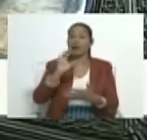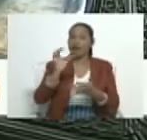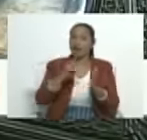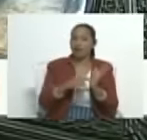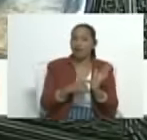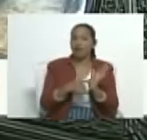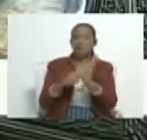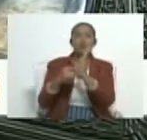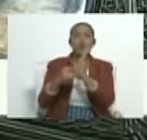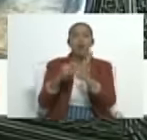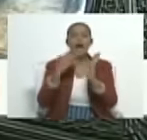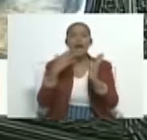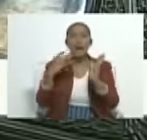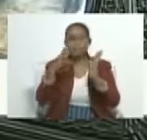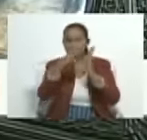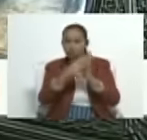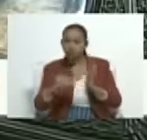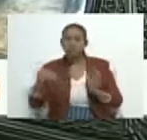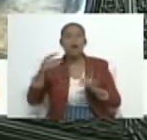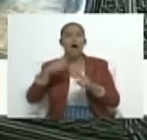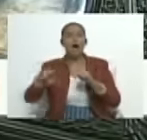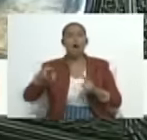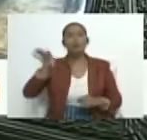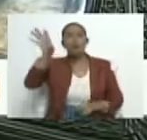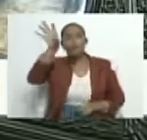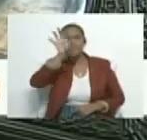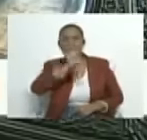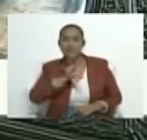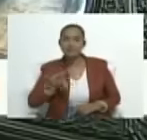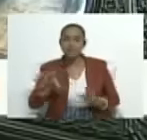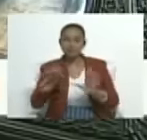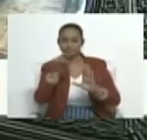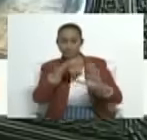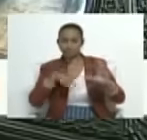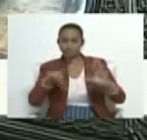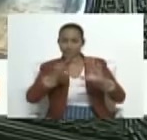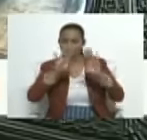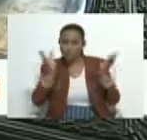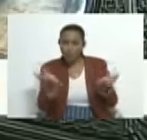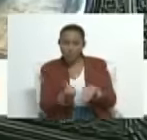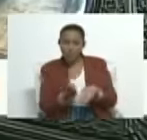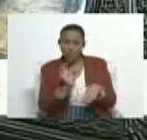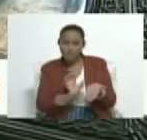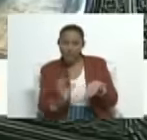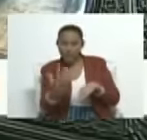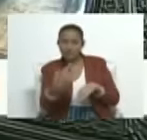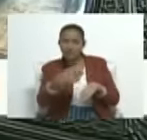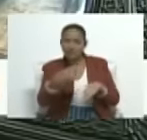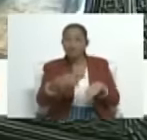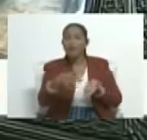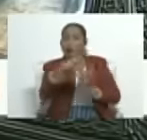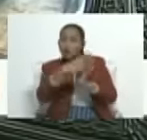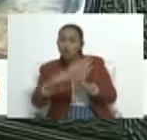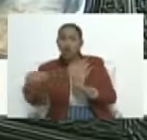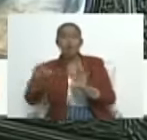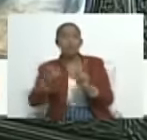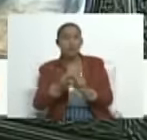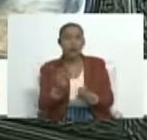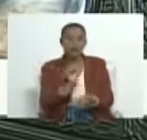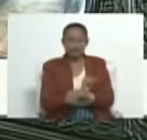ejemplo a otros países para su libertad, para que rompieran definitivamente con las